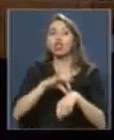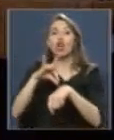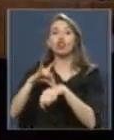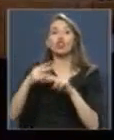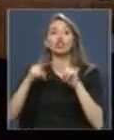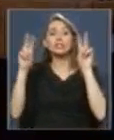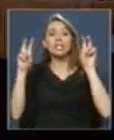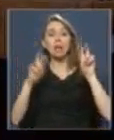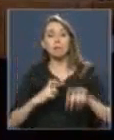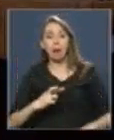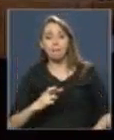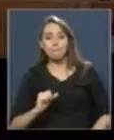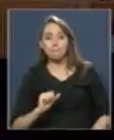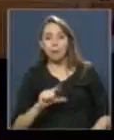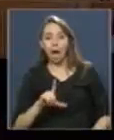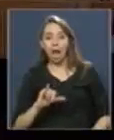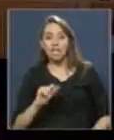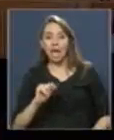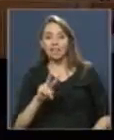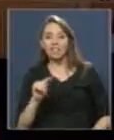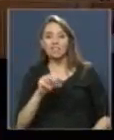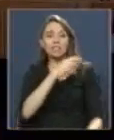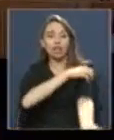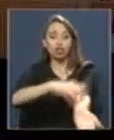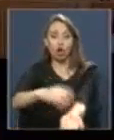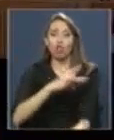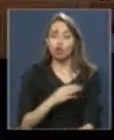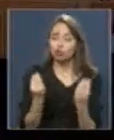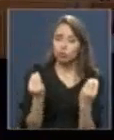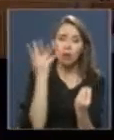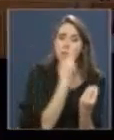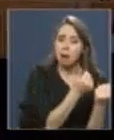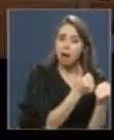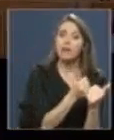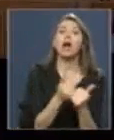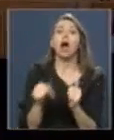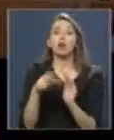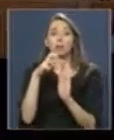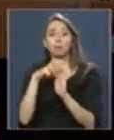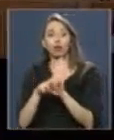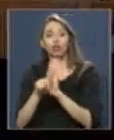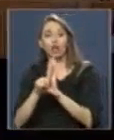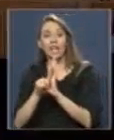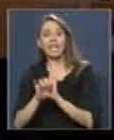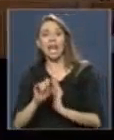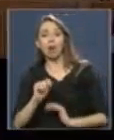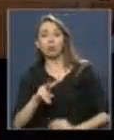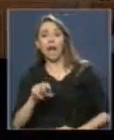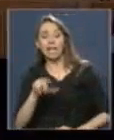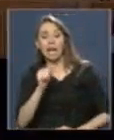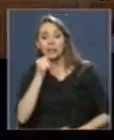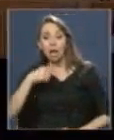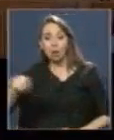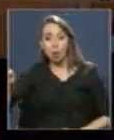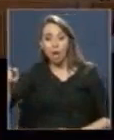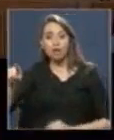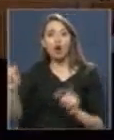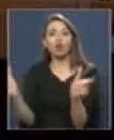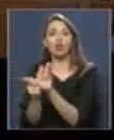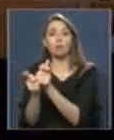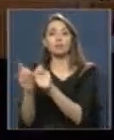Chile. Pero quiero decir que nuestra ley de eutanasia, junto con que esta se apruebe hoy día, está muy pronto a ser despachada a la Comisión de